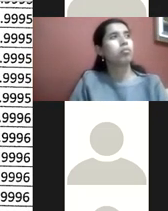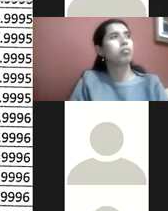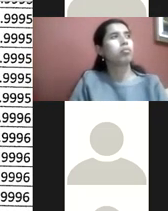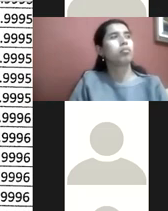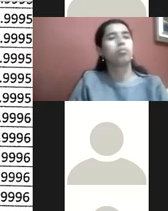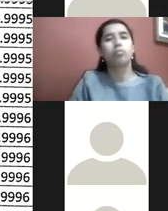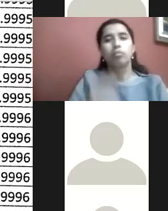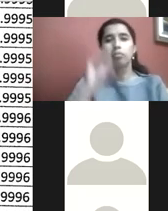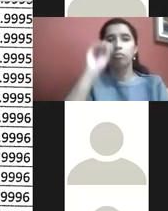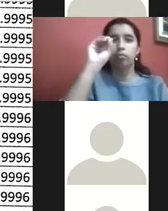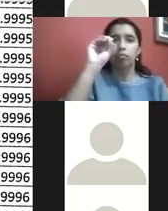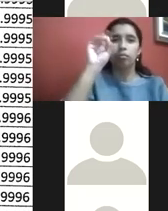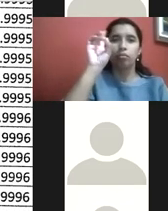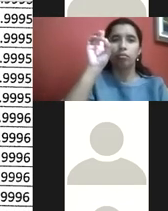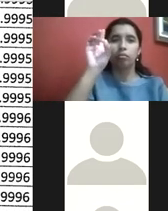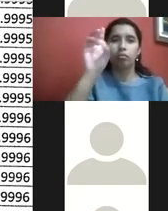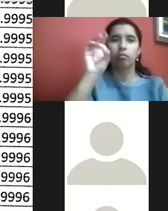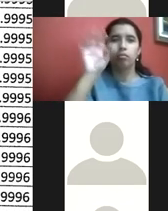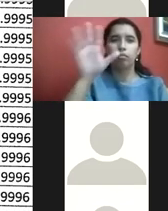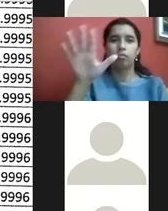0.9750 en la columna de área.